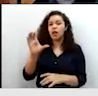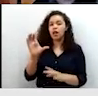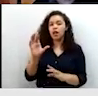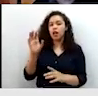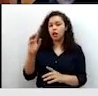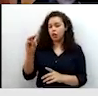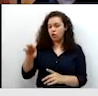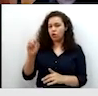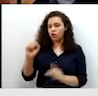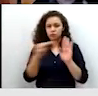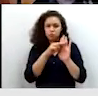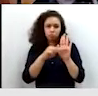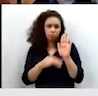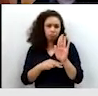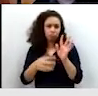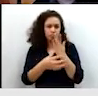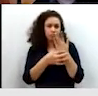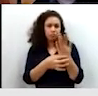Salud, la OMS.